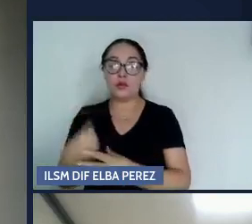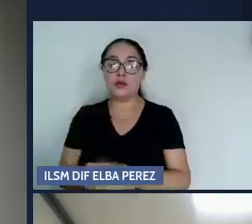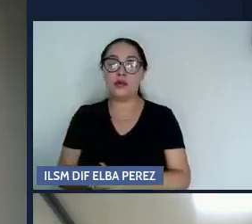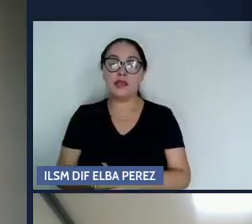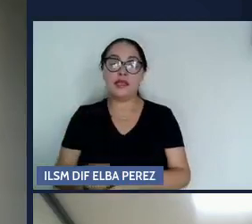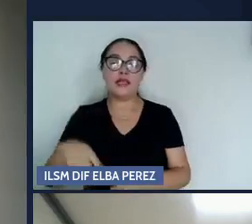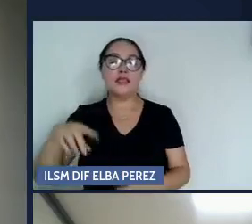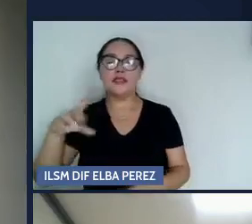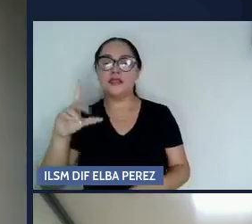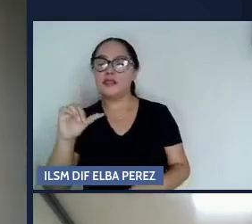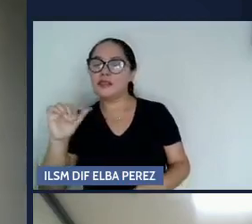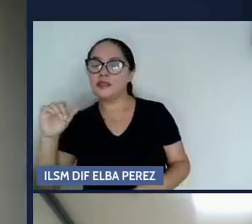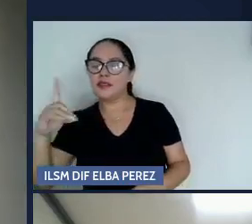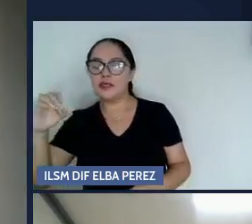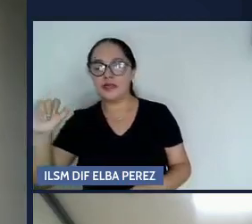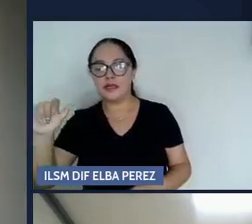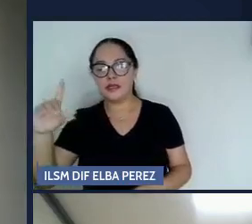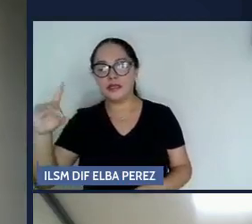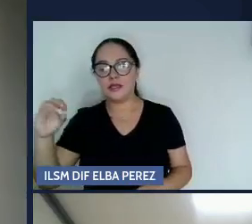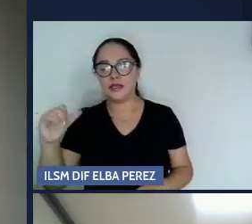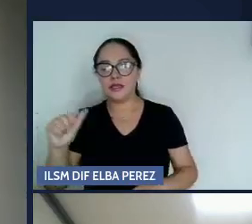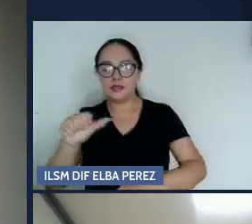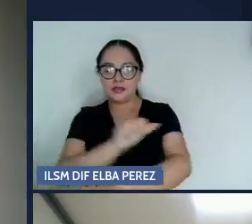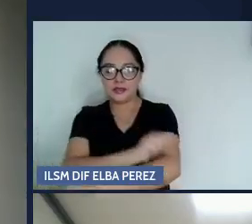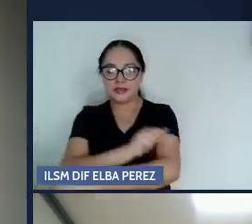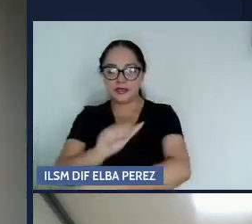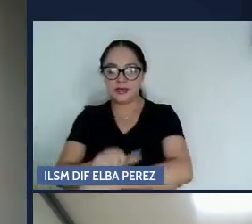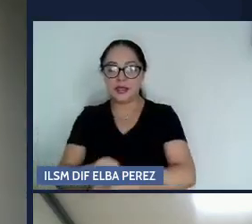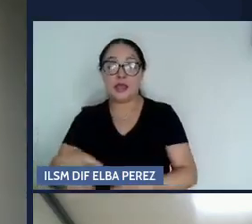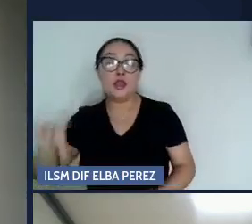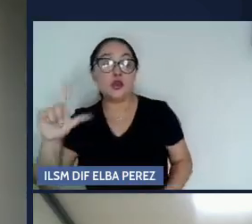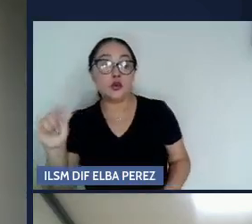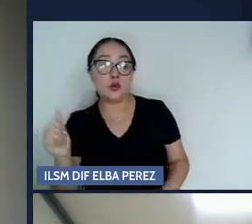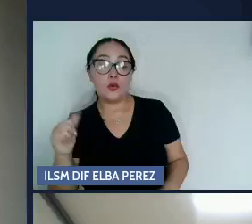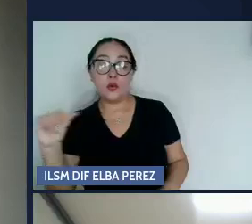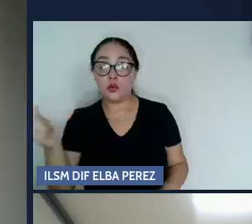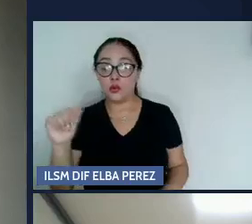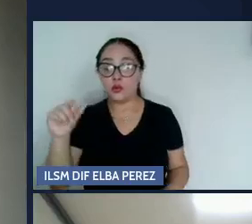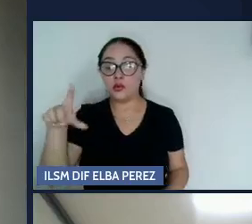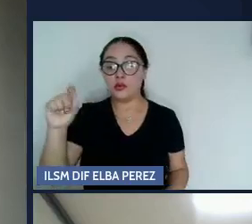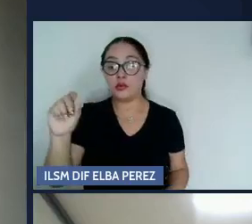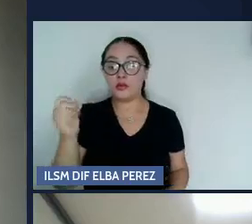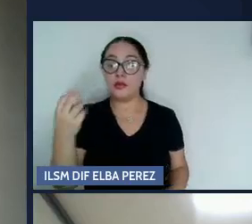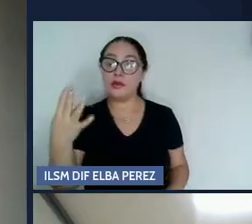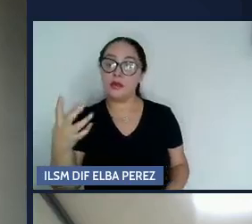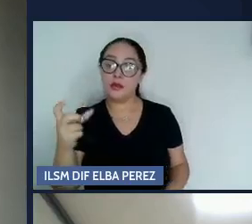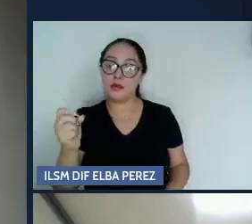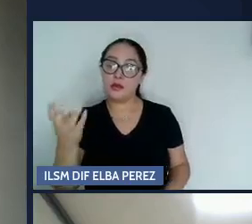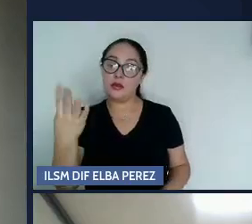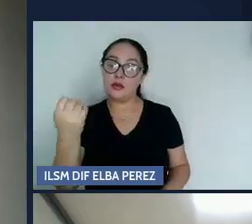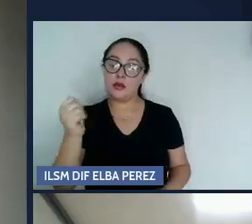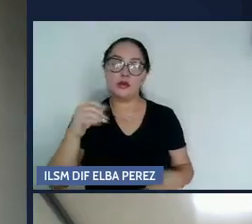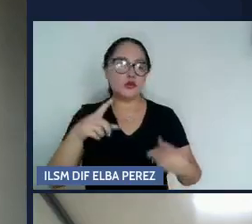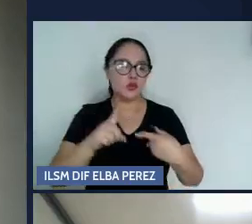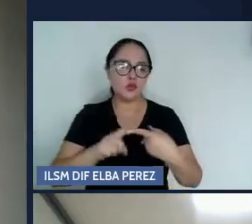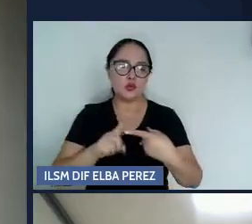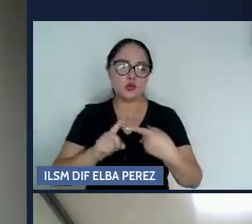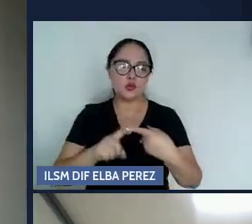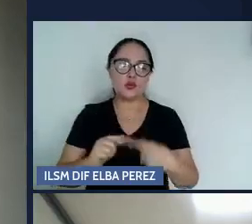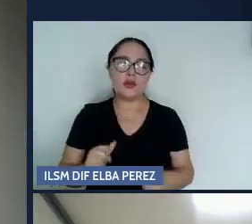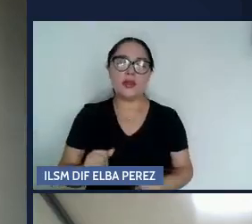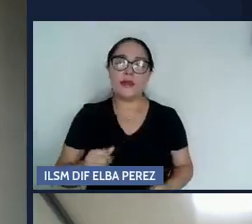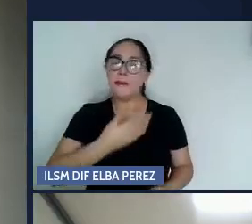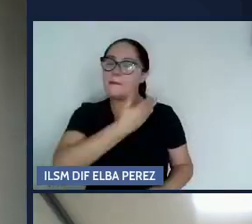federal tenemos que son 629 cargos. Uno, obviamente, corresponde a Presidencia